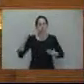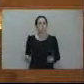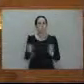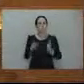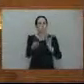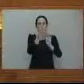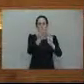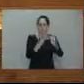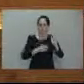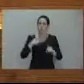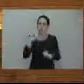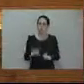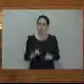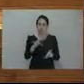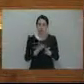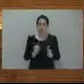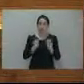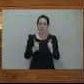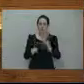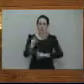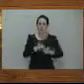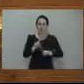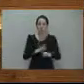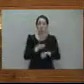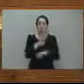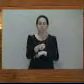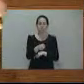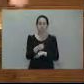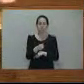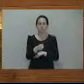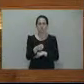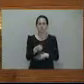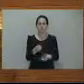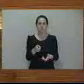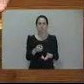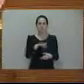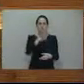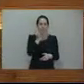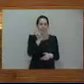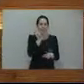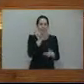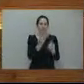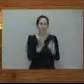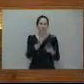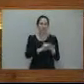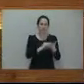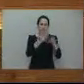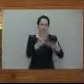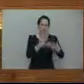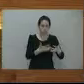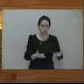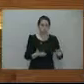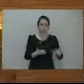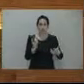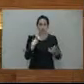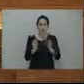primera dificultad con la que nos encontramos, precisamente, yo creo que fue esa, ¿no? Digamos, los errores, en algunos casos de bulto, que contenía